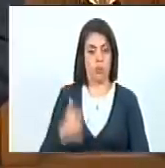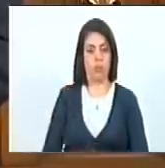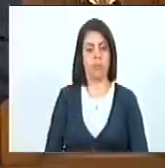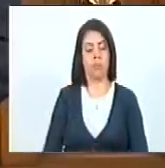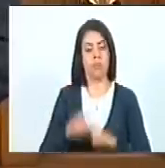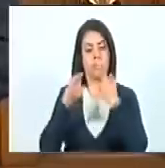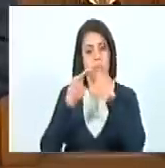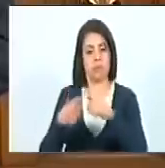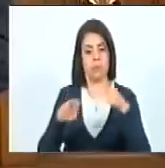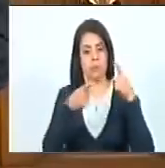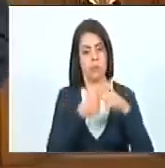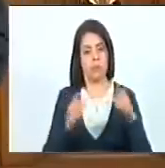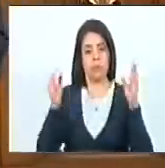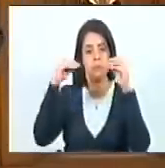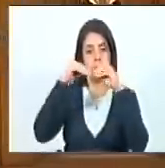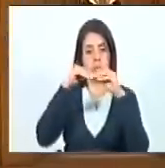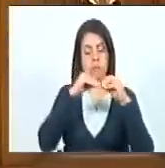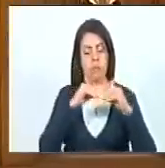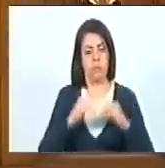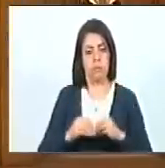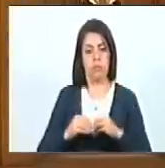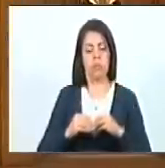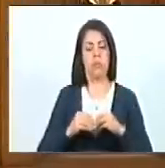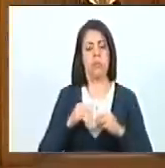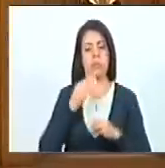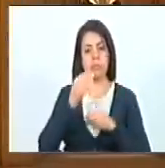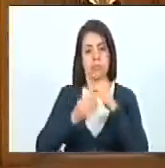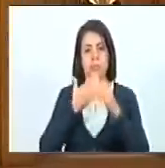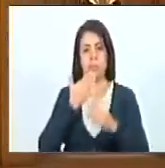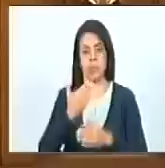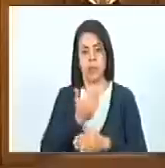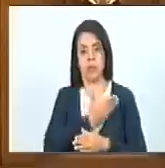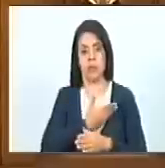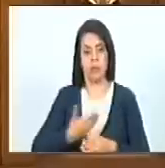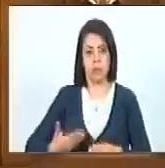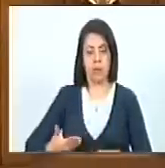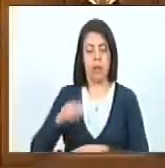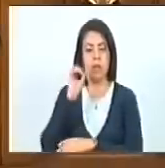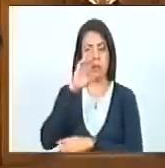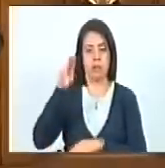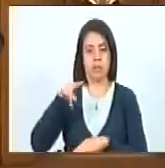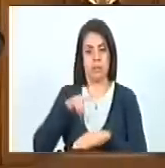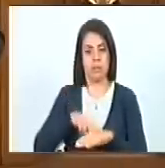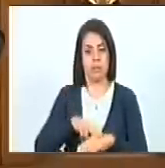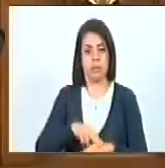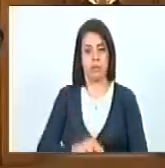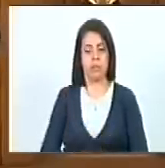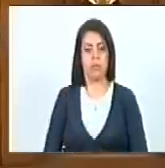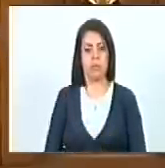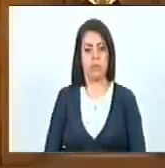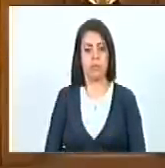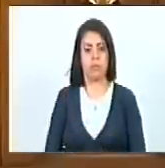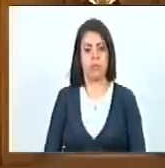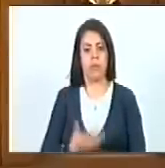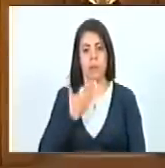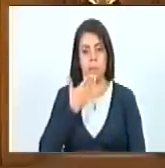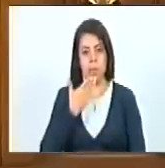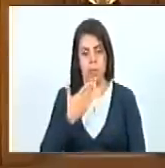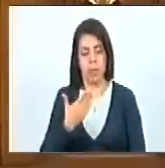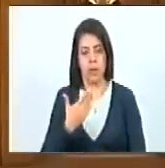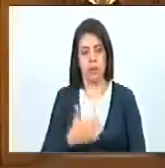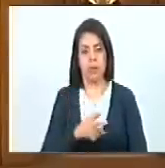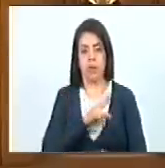los diferentes acuerdos, donde le pido al presidente de la Asamblea Nacional que me dé permiso